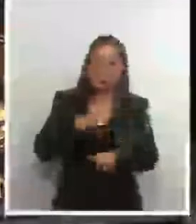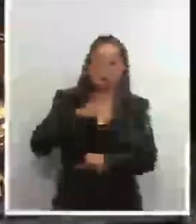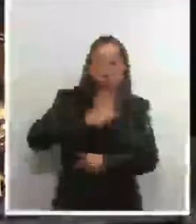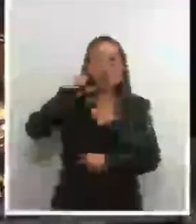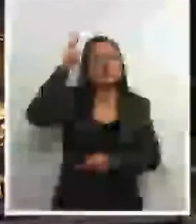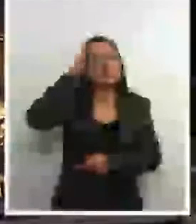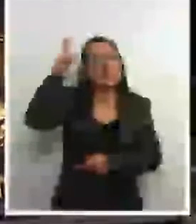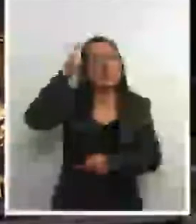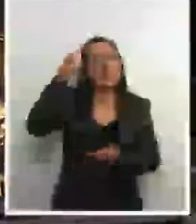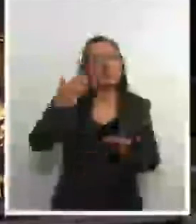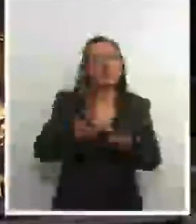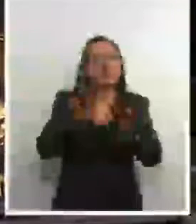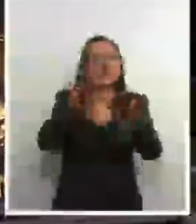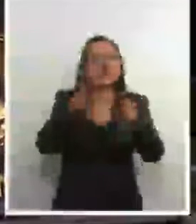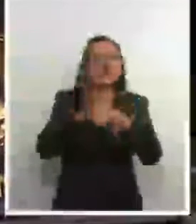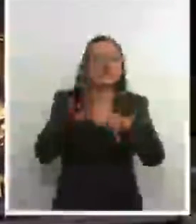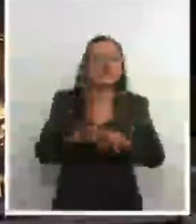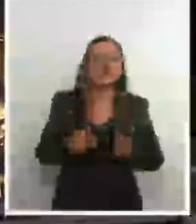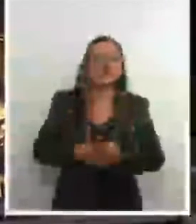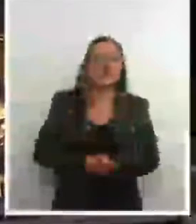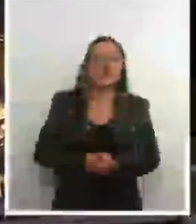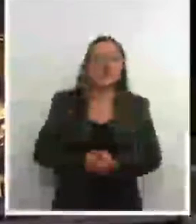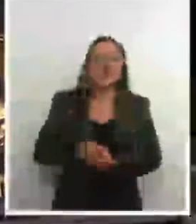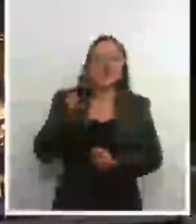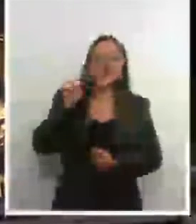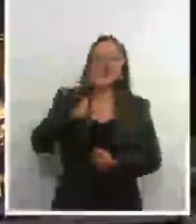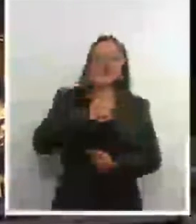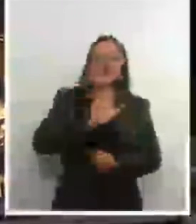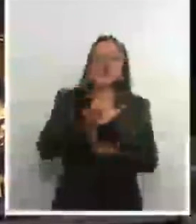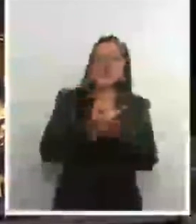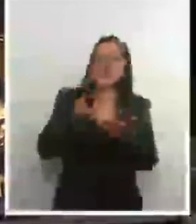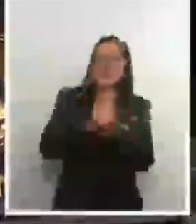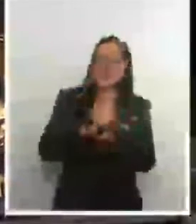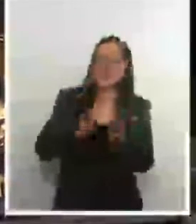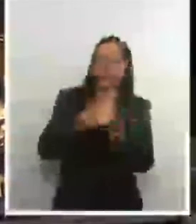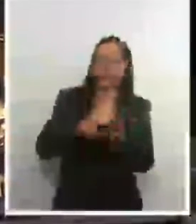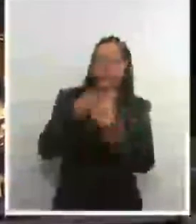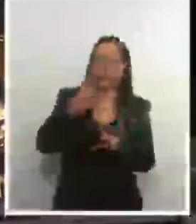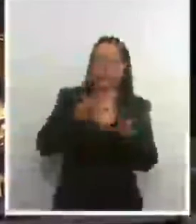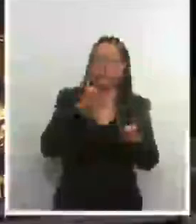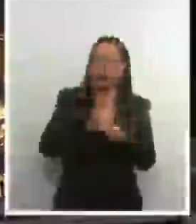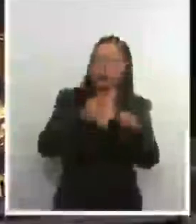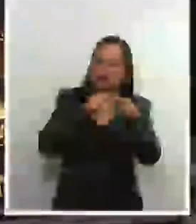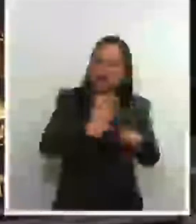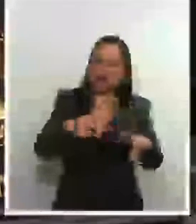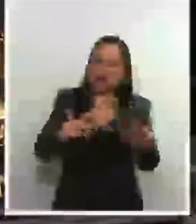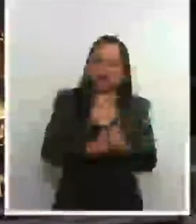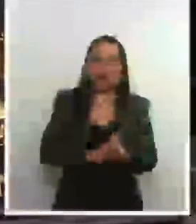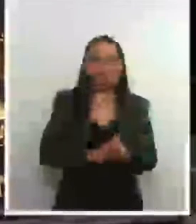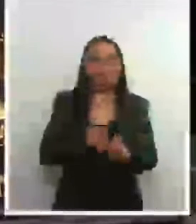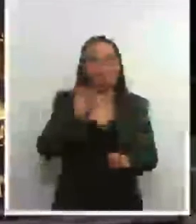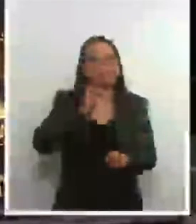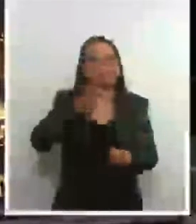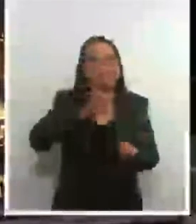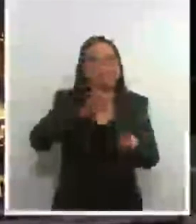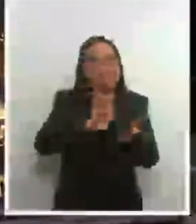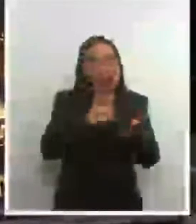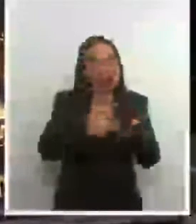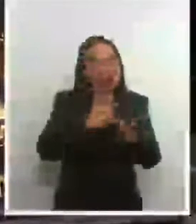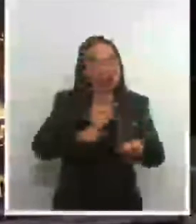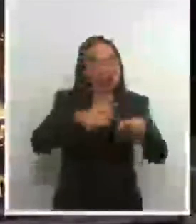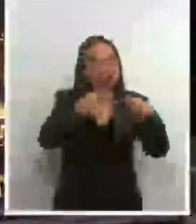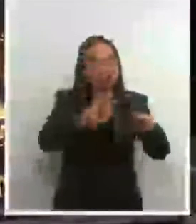ilusión, estamos diciendo también que puede ser ratificado por otros 4 años, y la ratificación ya